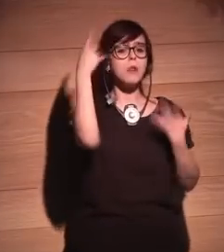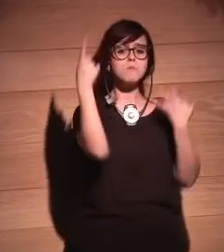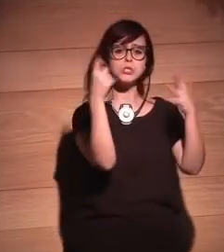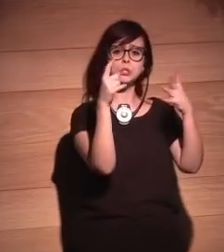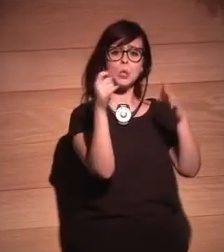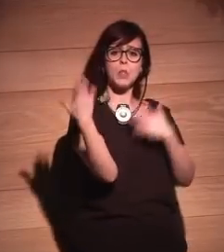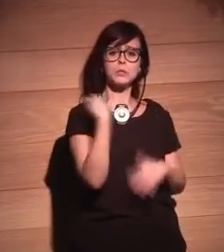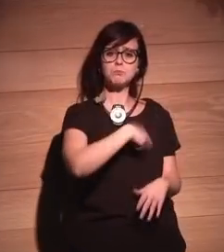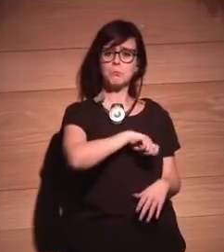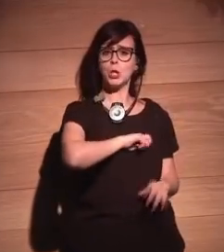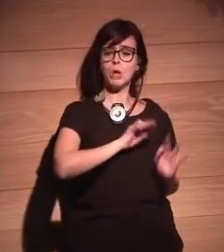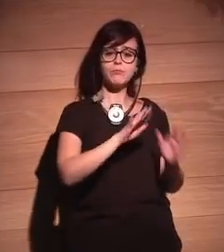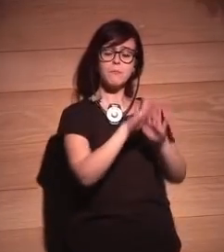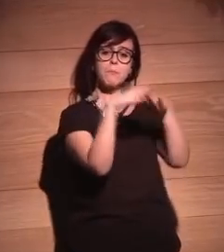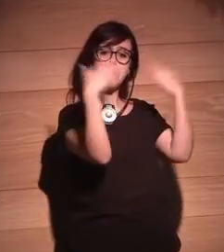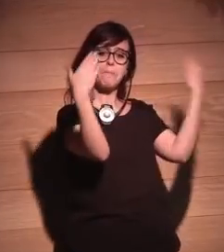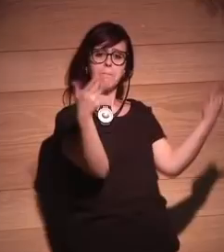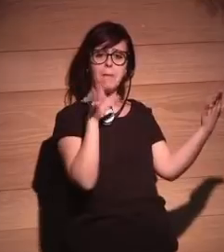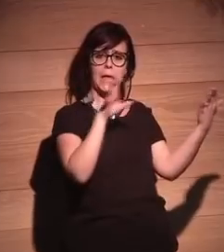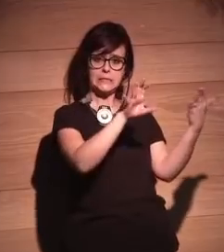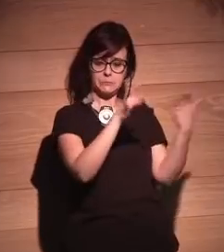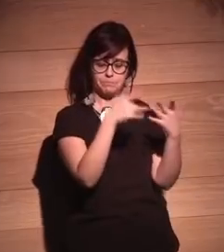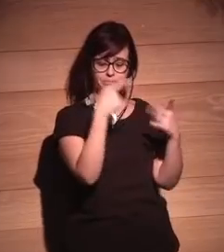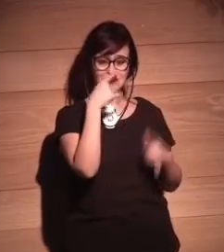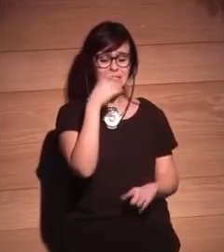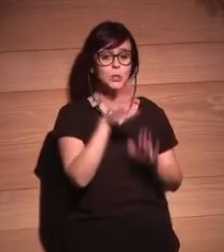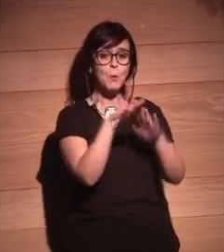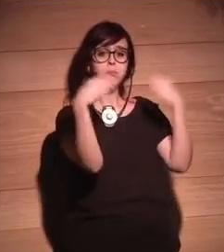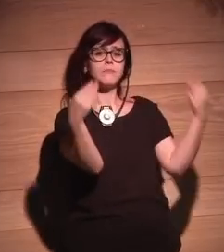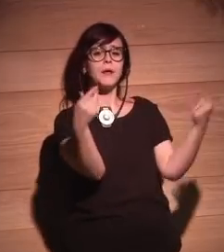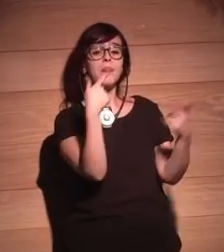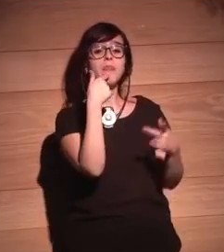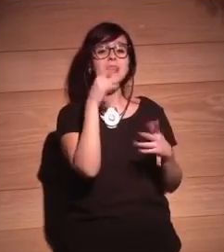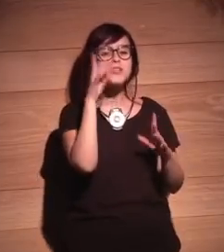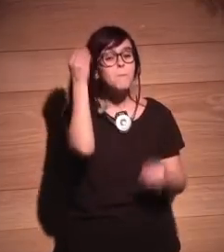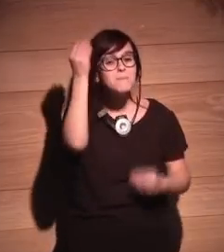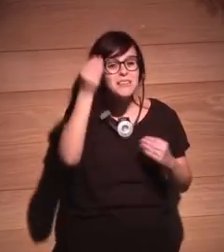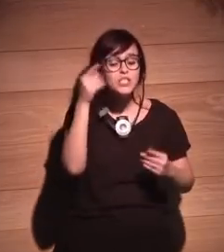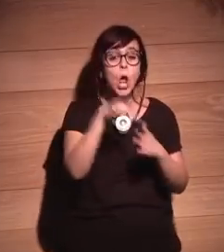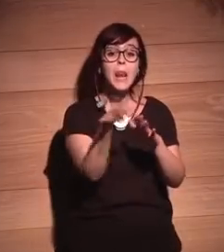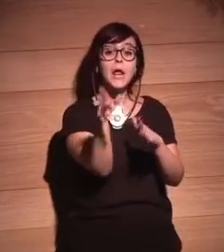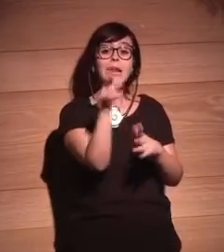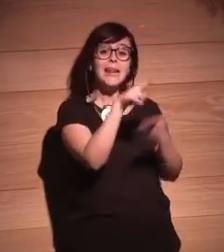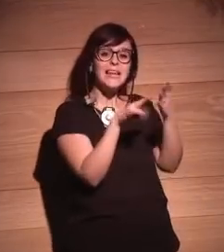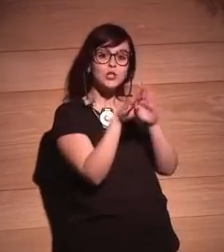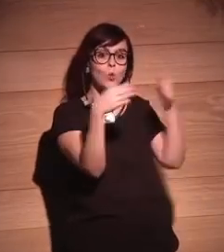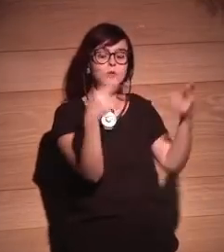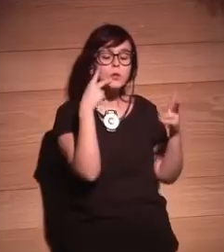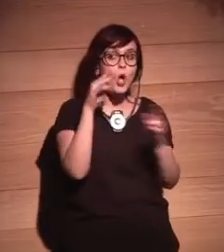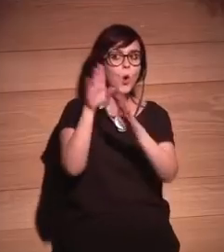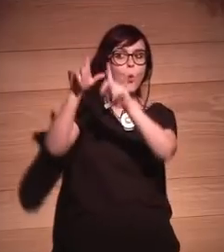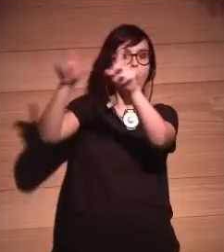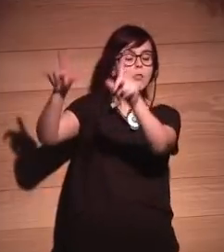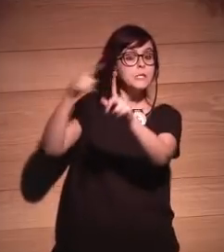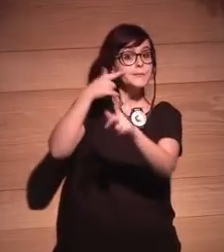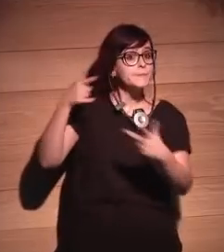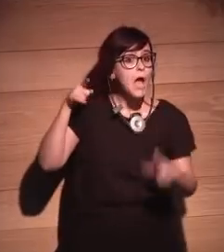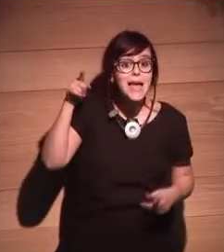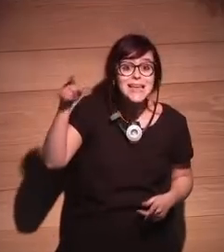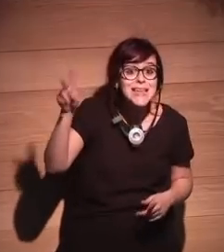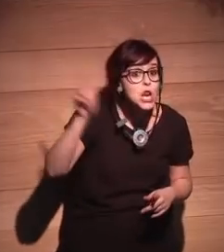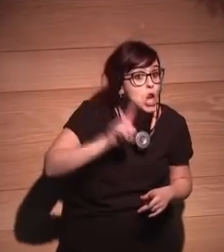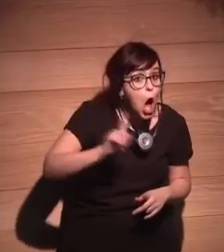¿no? Español. Lee El País. Yo cada vez que algunas veces en El País alguien decía, es que yo creo que nuestros lectores, y miraba aquel cuadro, y yo estaba por ponerme delante y diciendo